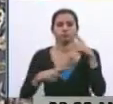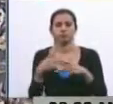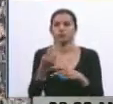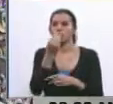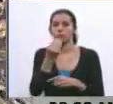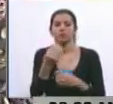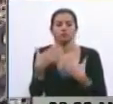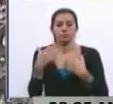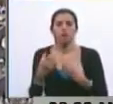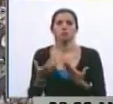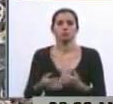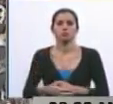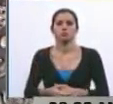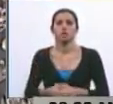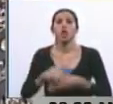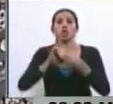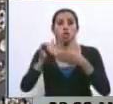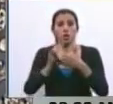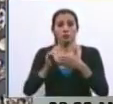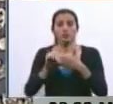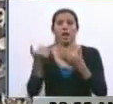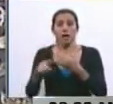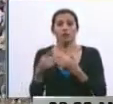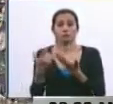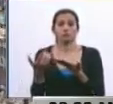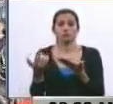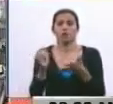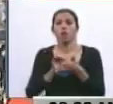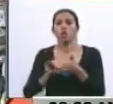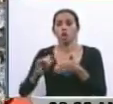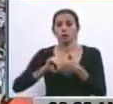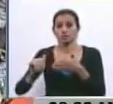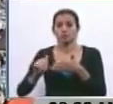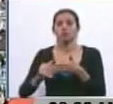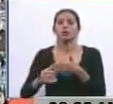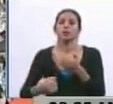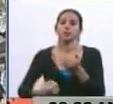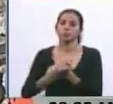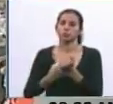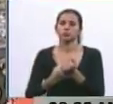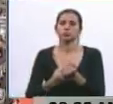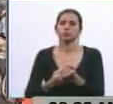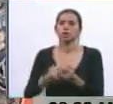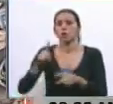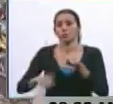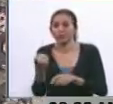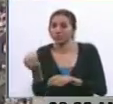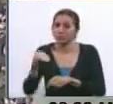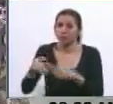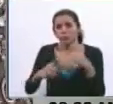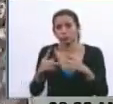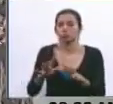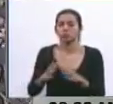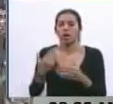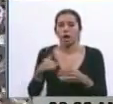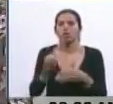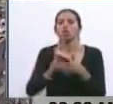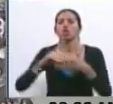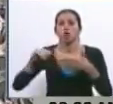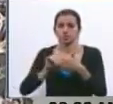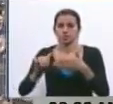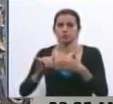que necesitamos. Y los dólares que estamos produciendo para complementar lo que aún no producimos. Pero la idea es